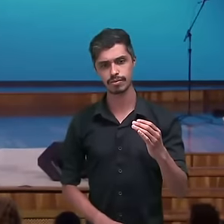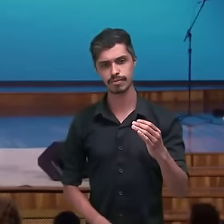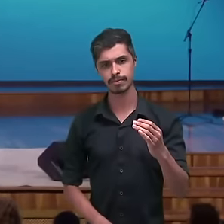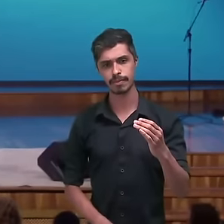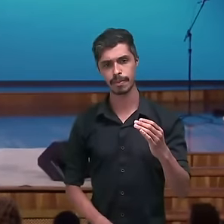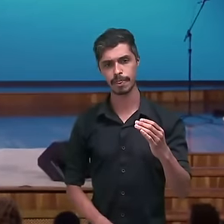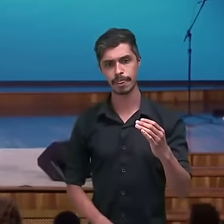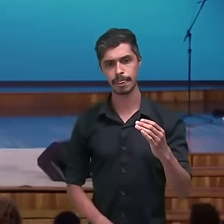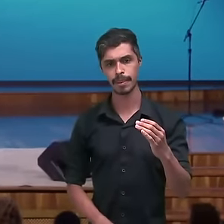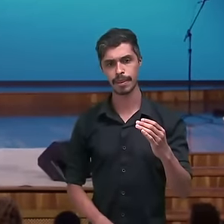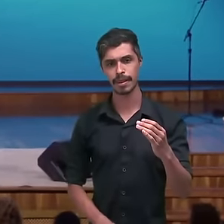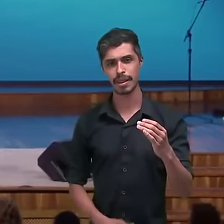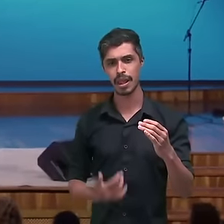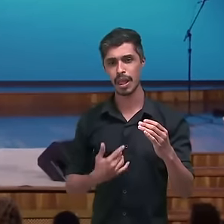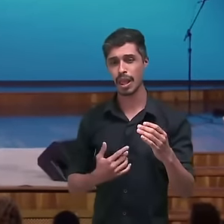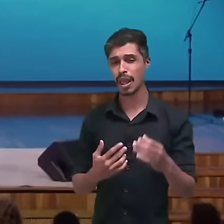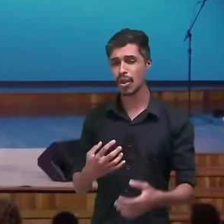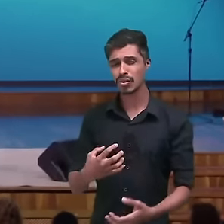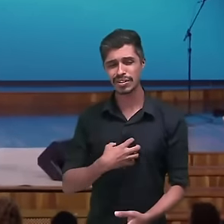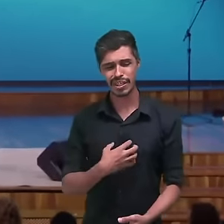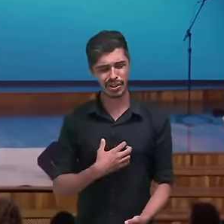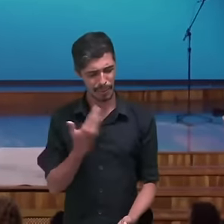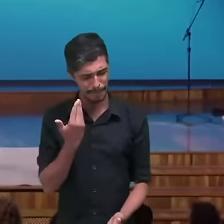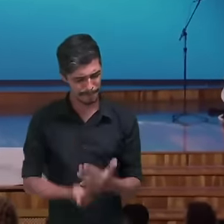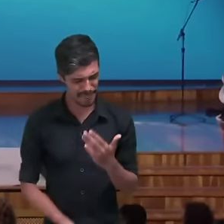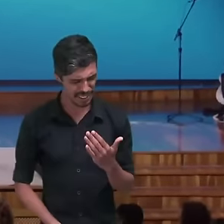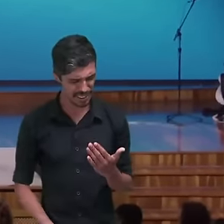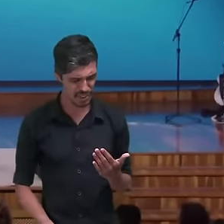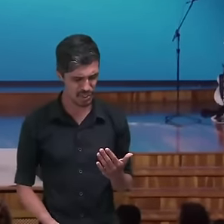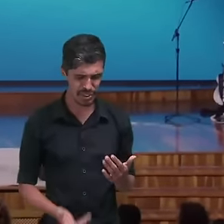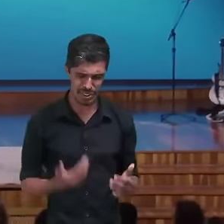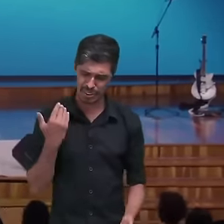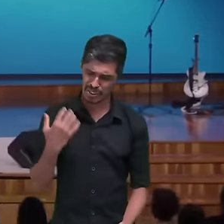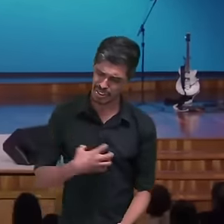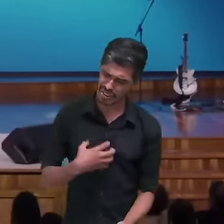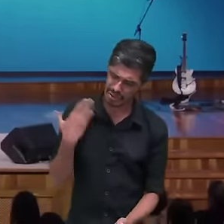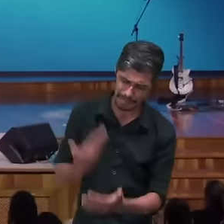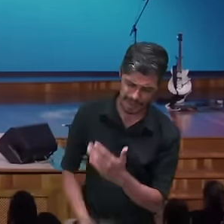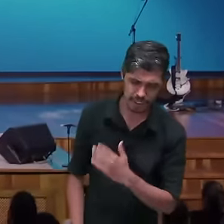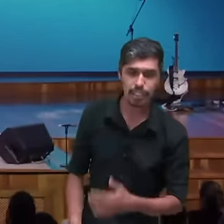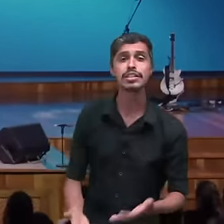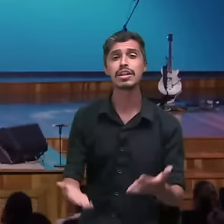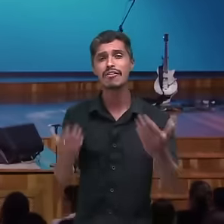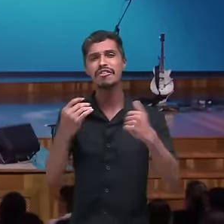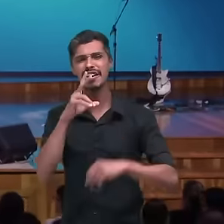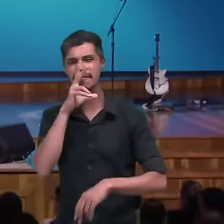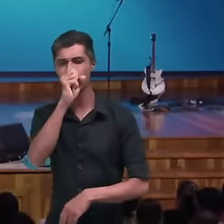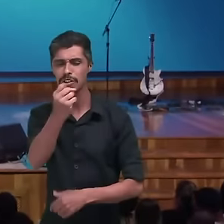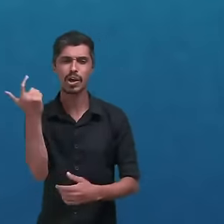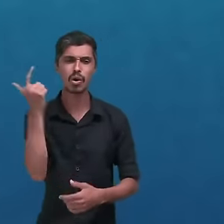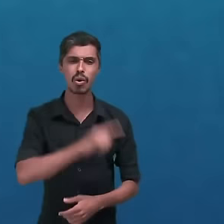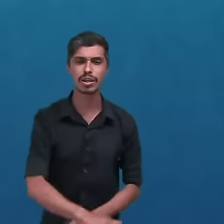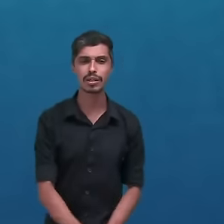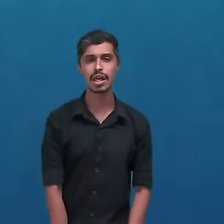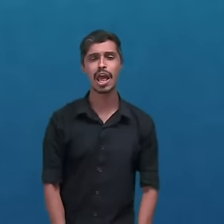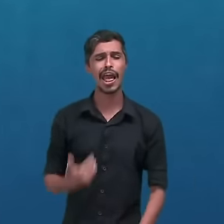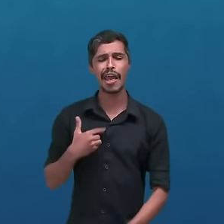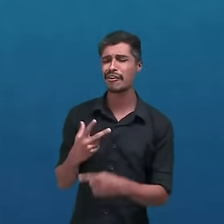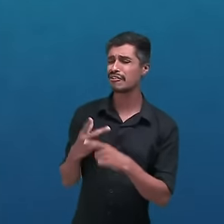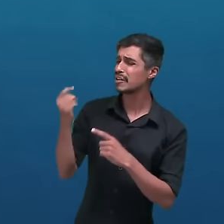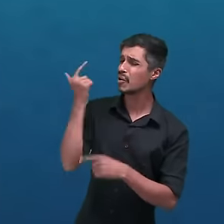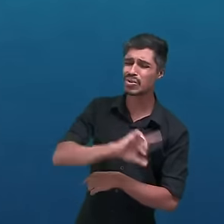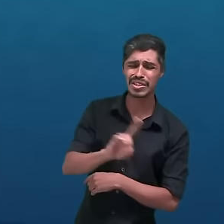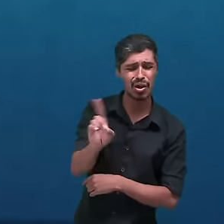Pastor, yo estoy perdiendo la batalla. Entonces ven pegar fuerza acá enfrente. Pastor, yo estoy consiguiendo vencer. Pastor,